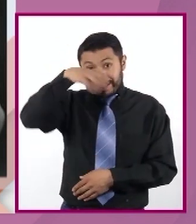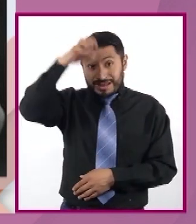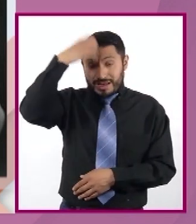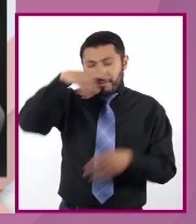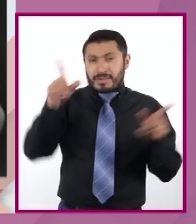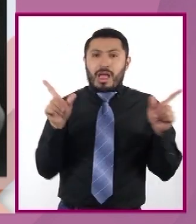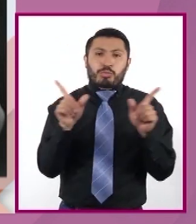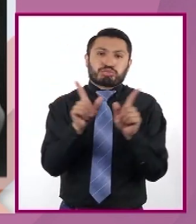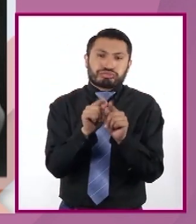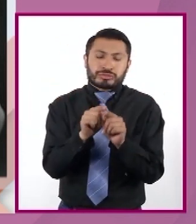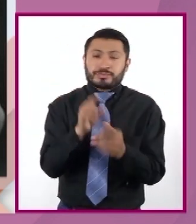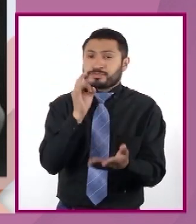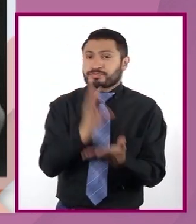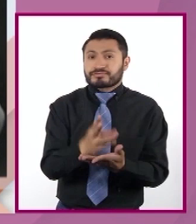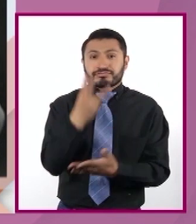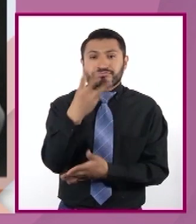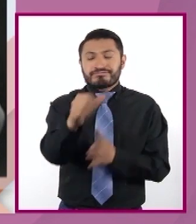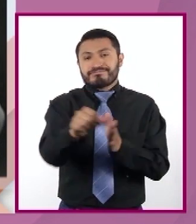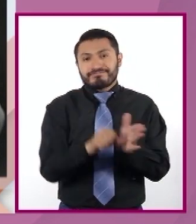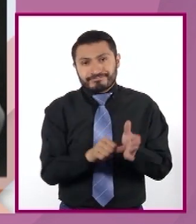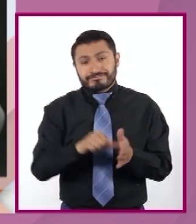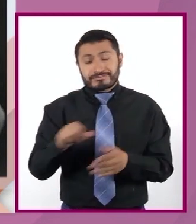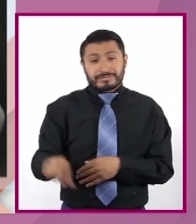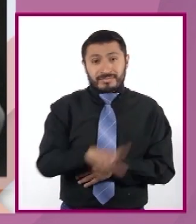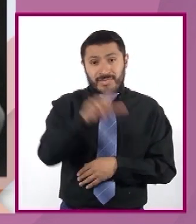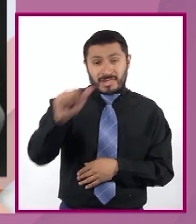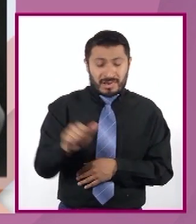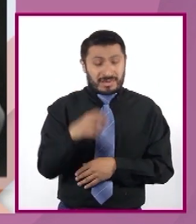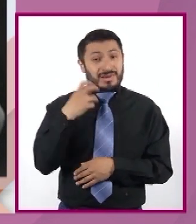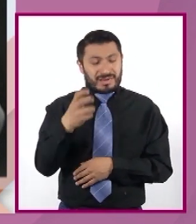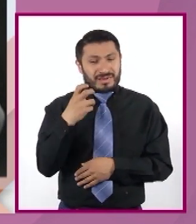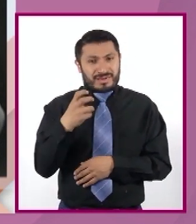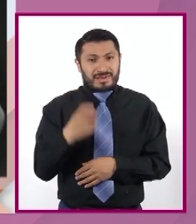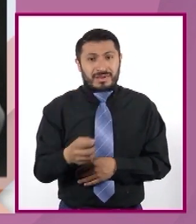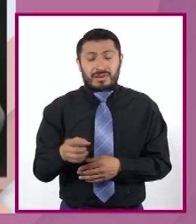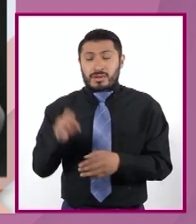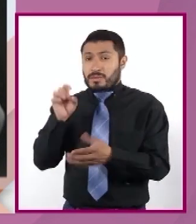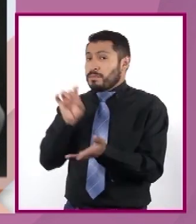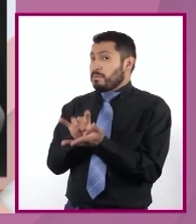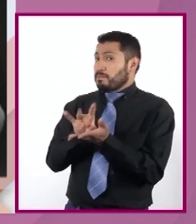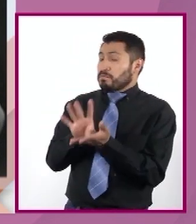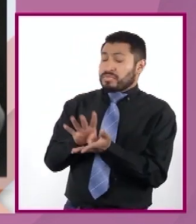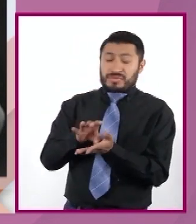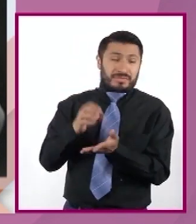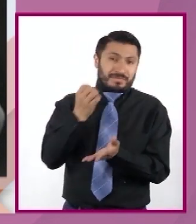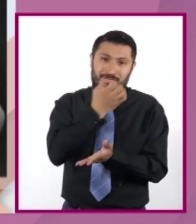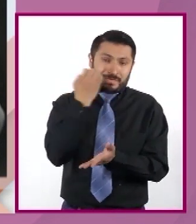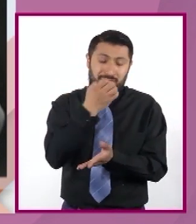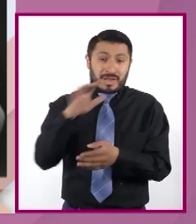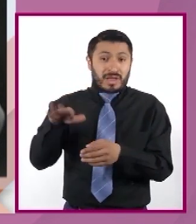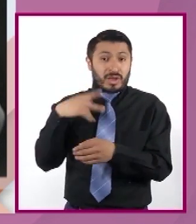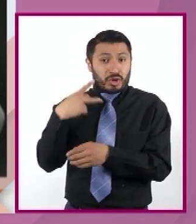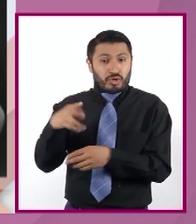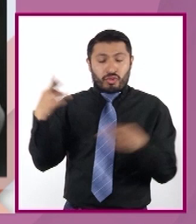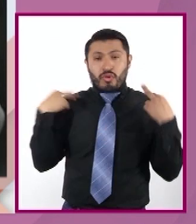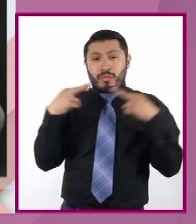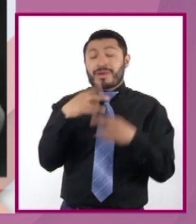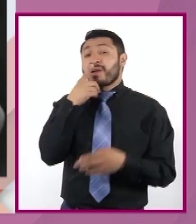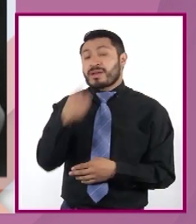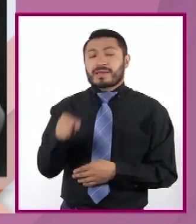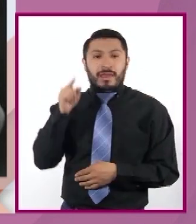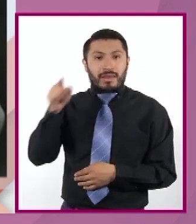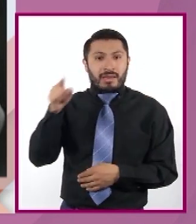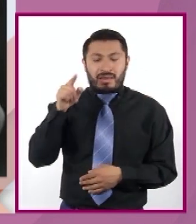breve, duró solo 3 meses, al cabo de los cuales fue expulsado de las aulas, pues su maestro alegaba que le